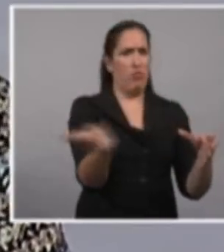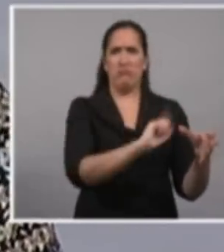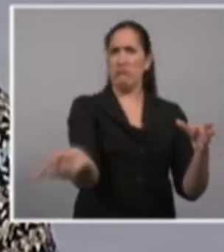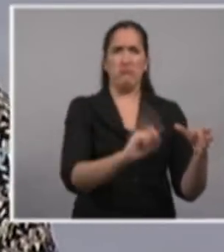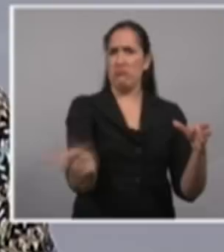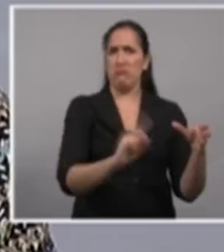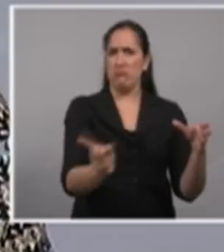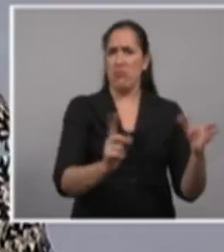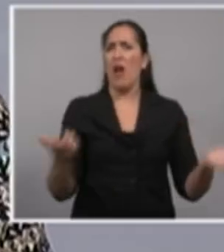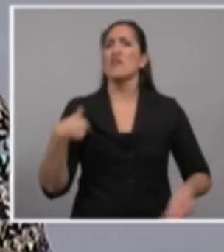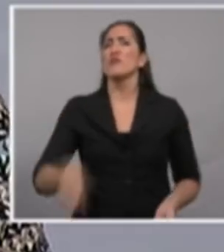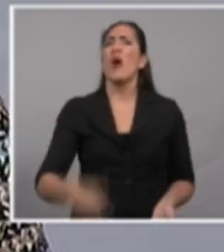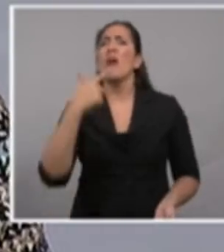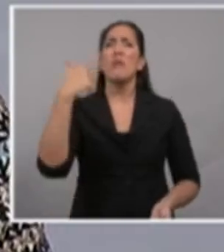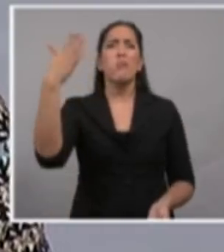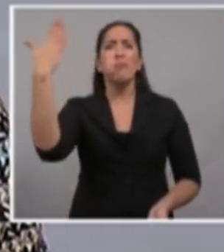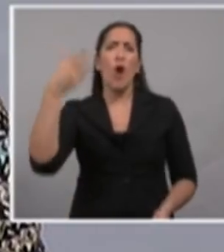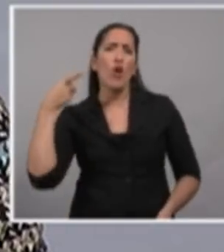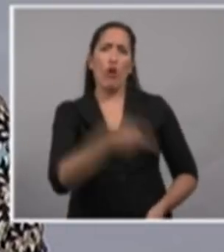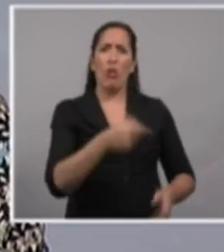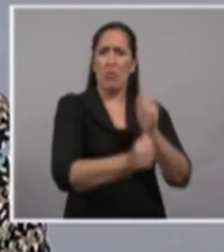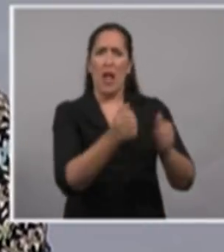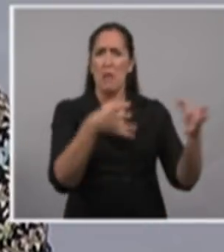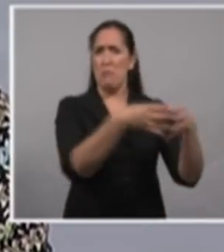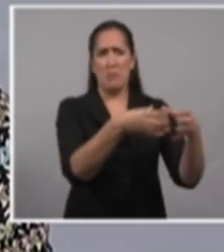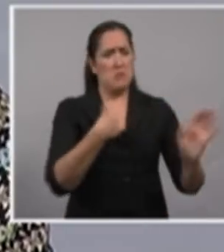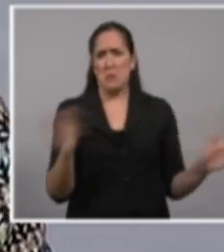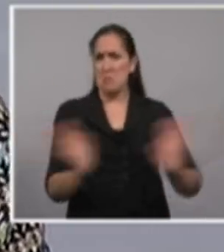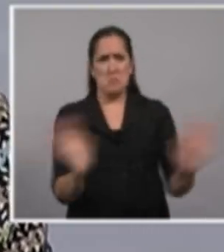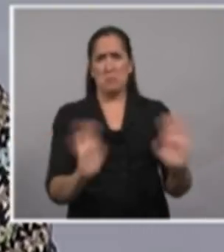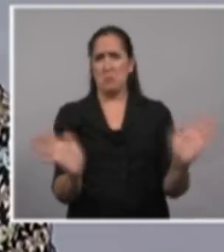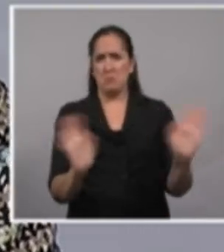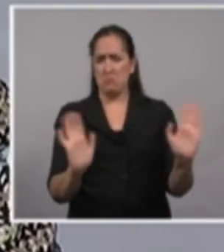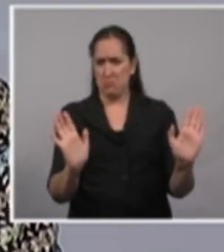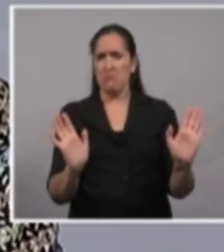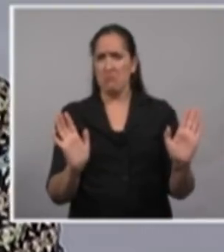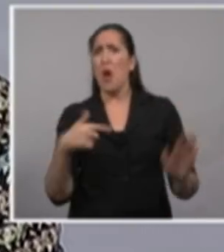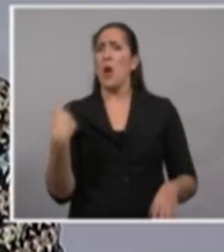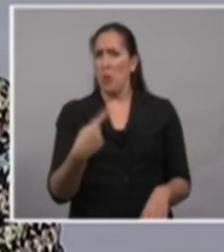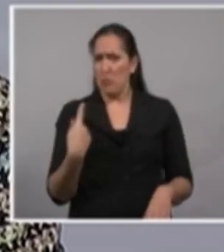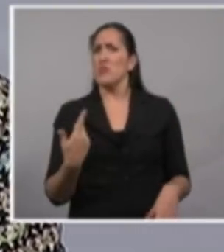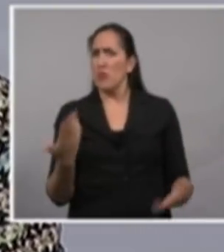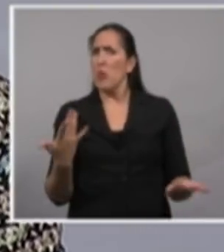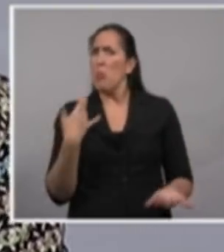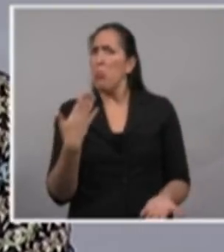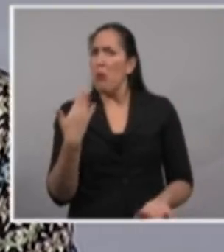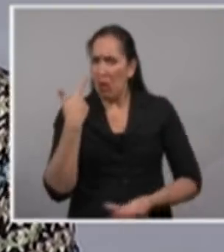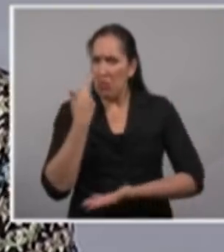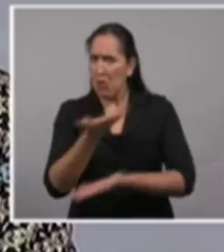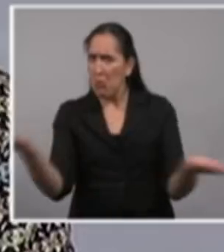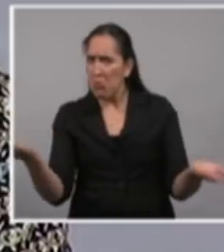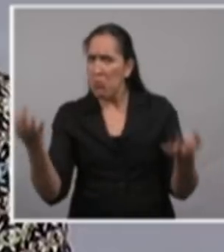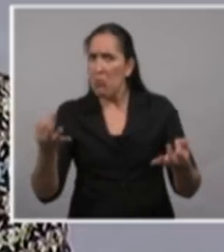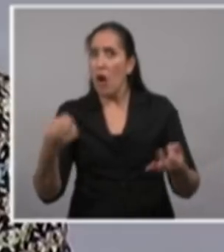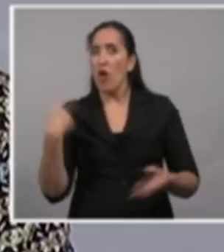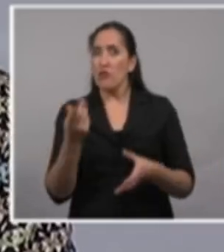y no es que venga con ningún discurso antiempresario, al contrario. Si de algo podemos jactarnos, los que pertenecemos